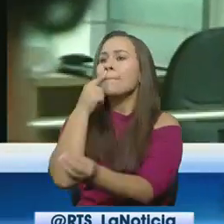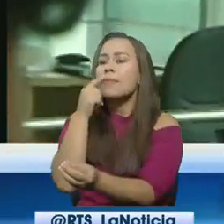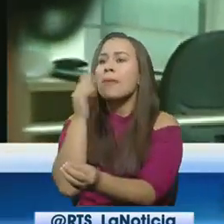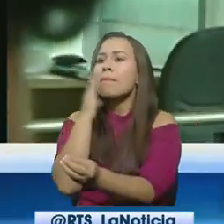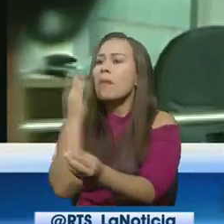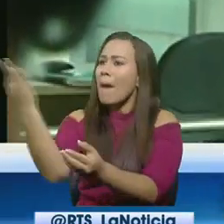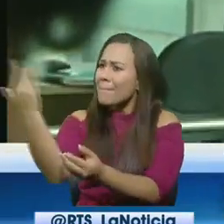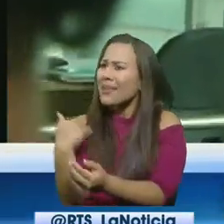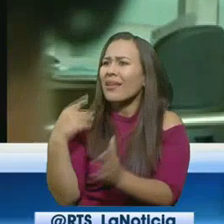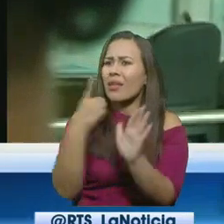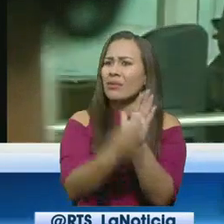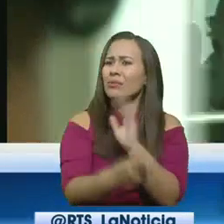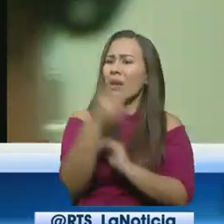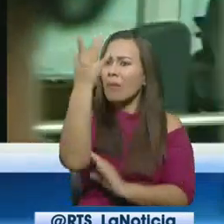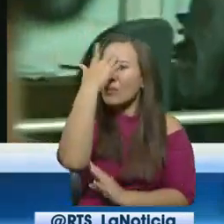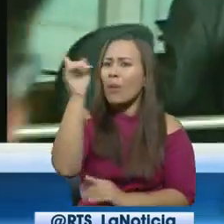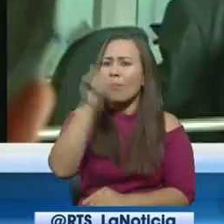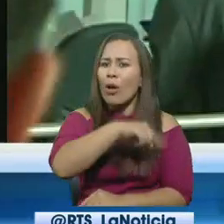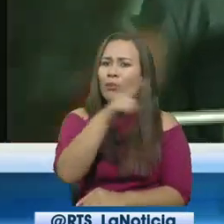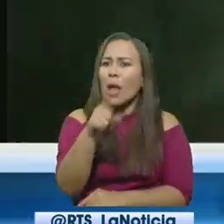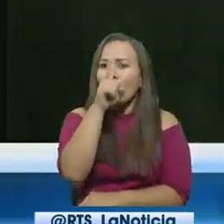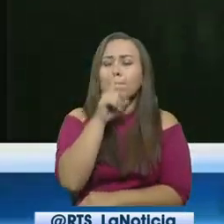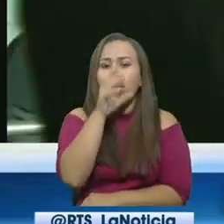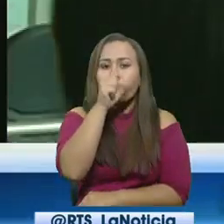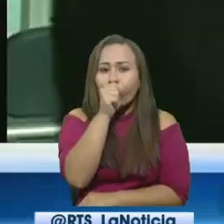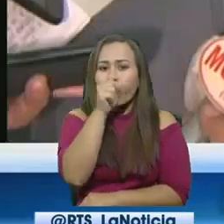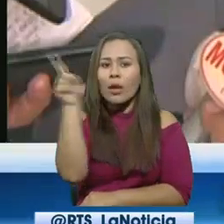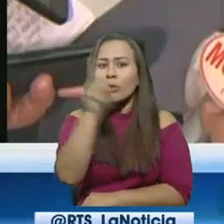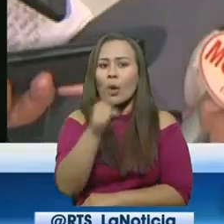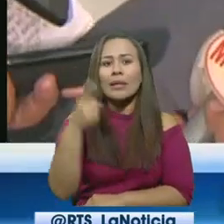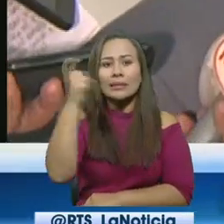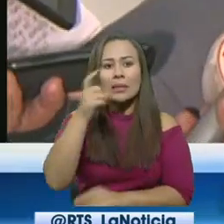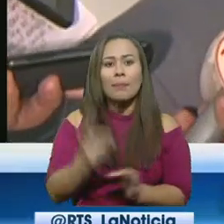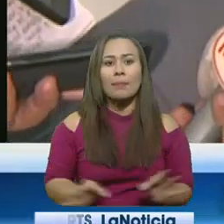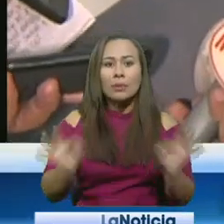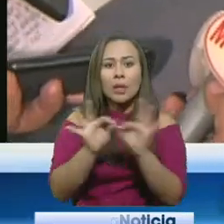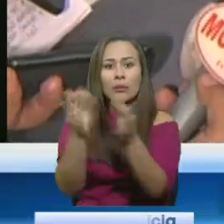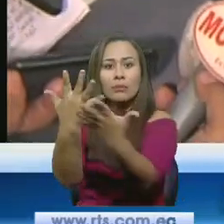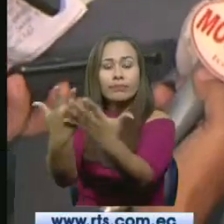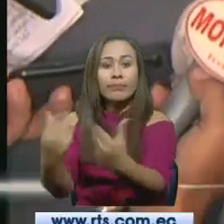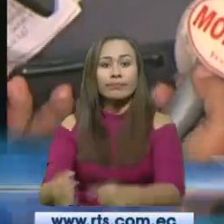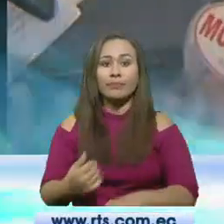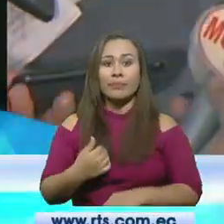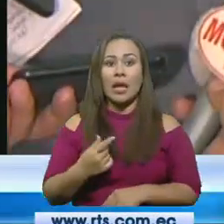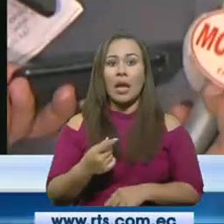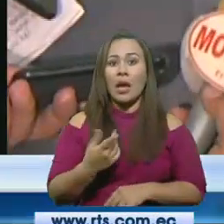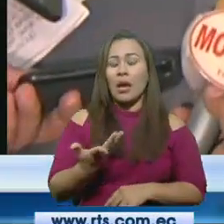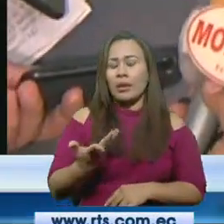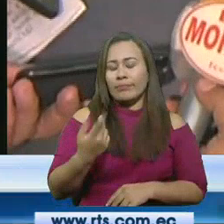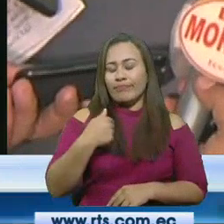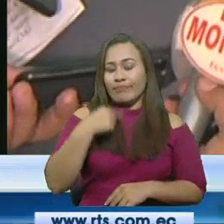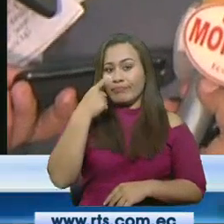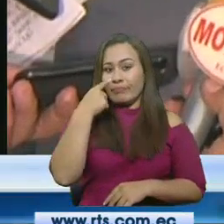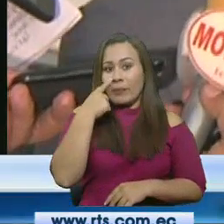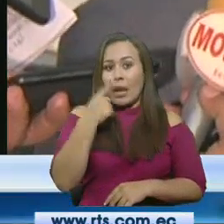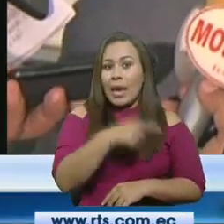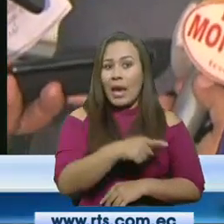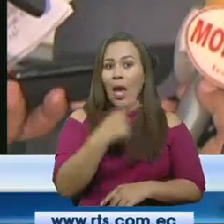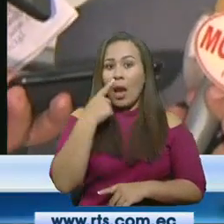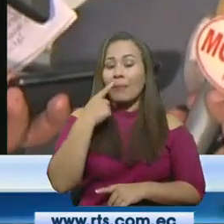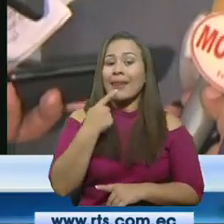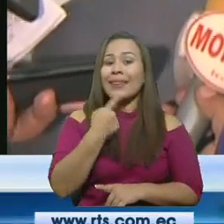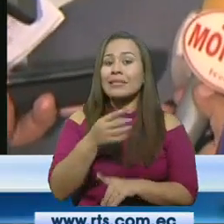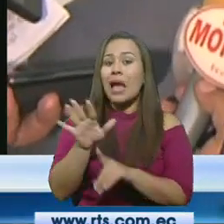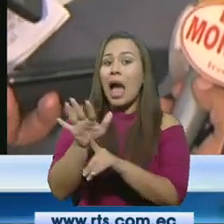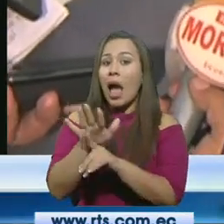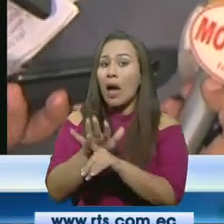respaldar el proceso. En el evento de que se vea que ha habido algo más allá de un abuso, se proceda a una reformulación. La reformulación, el